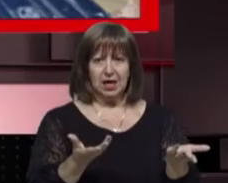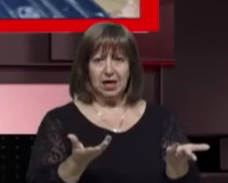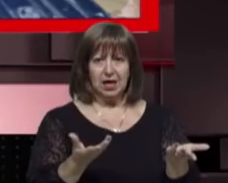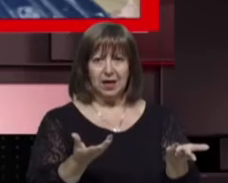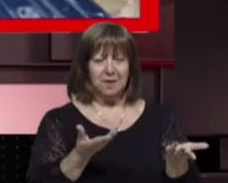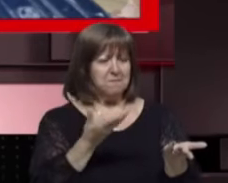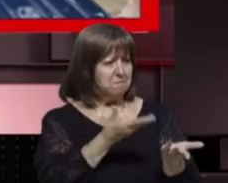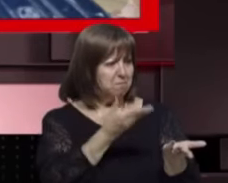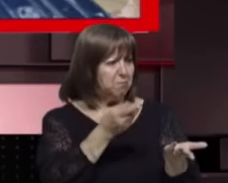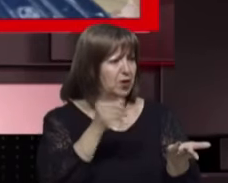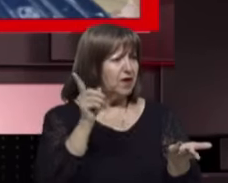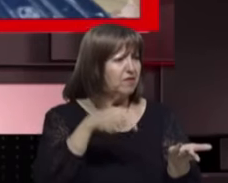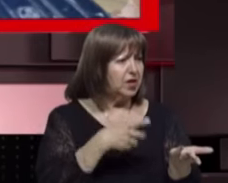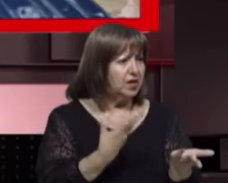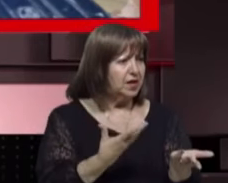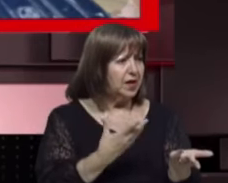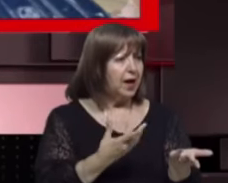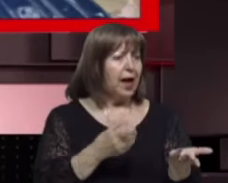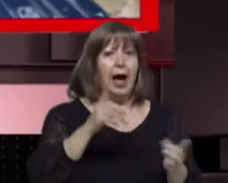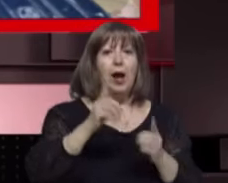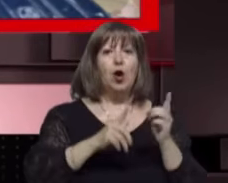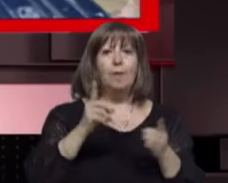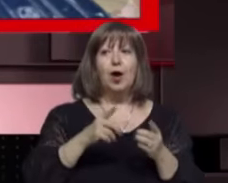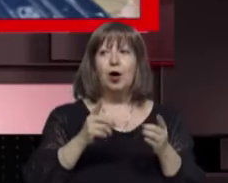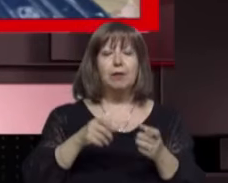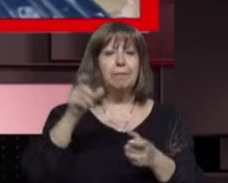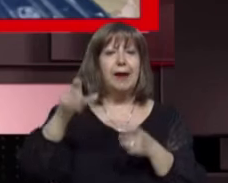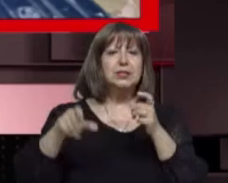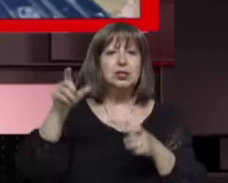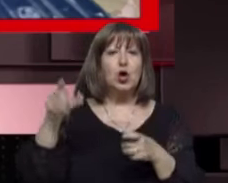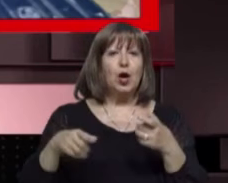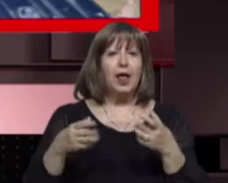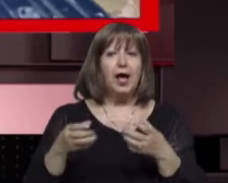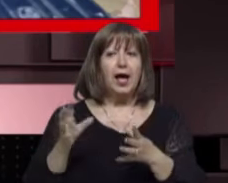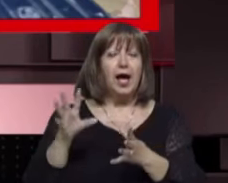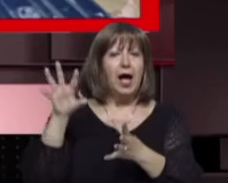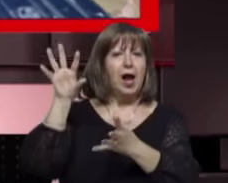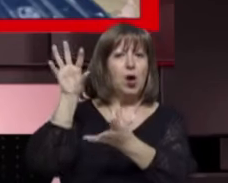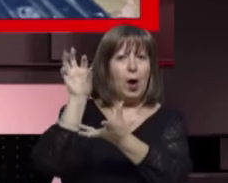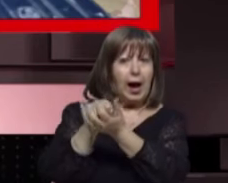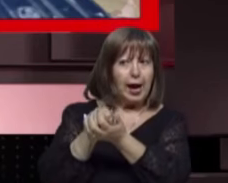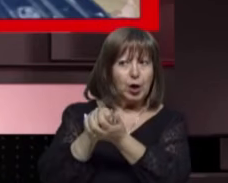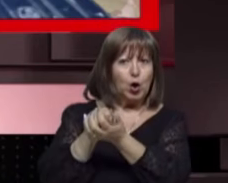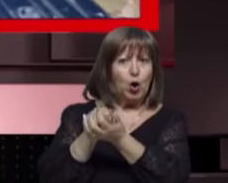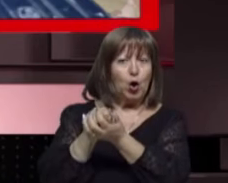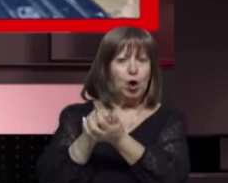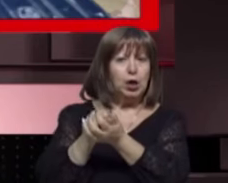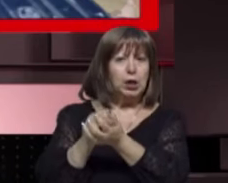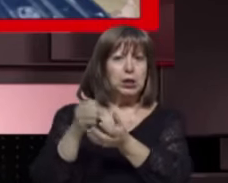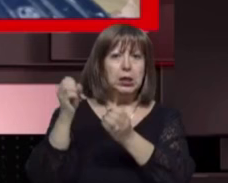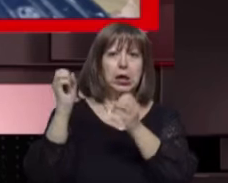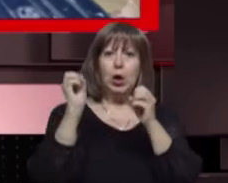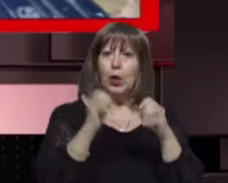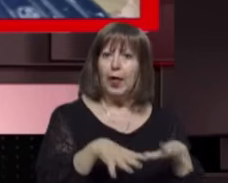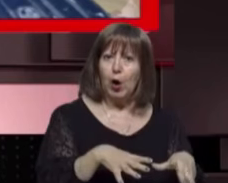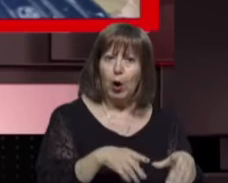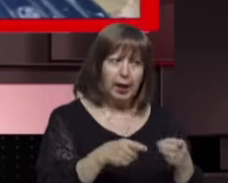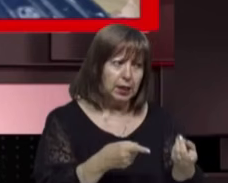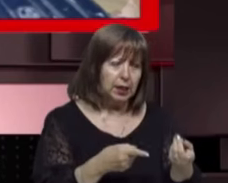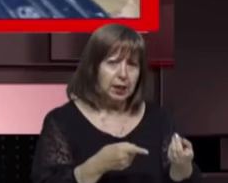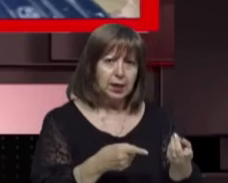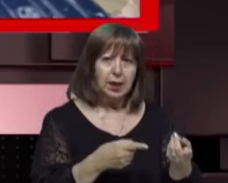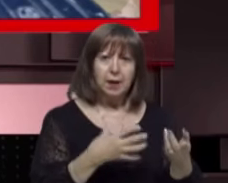eso producto de del tráfico ilegal de fauna, porque hemos tenido una diferencia